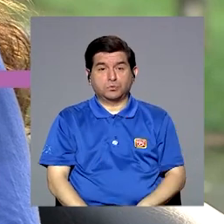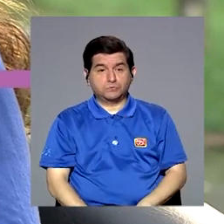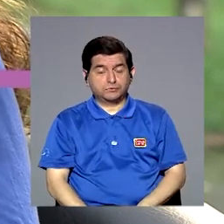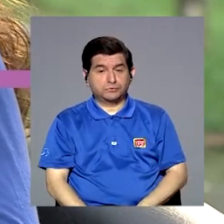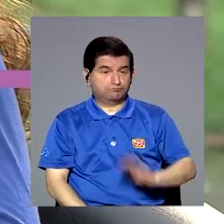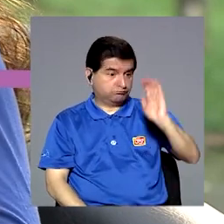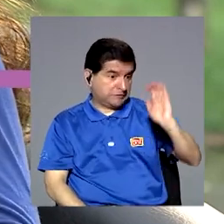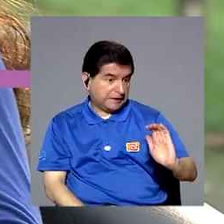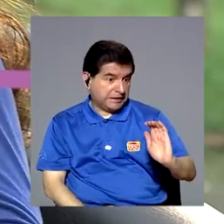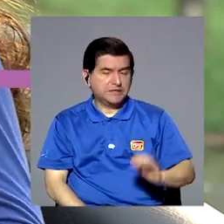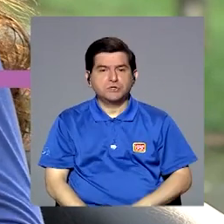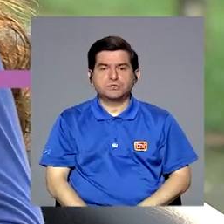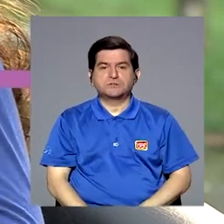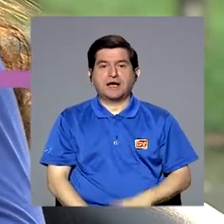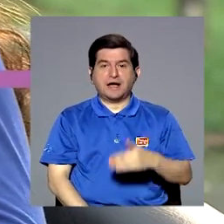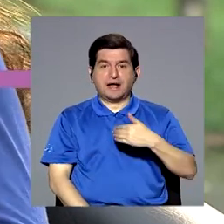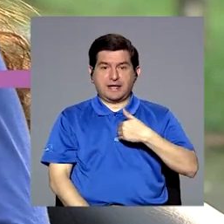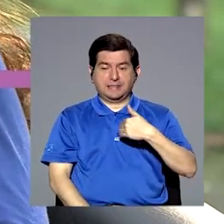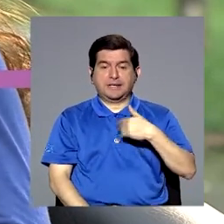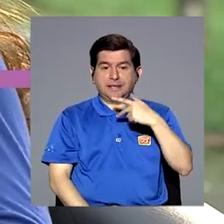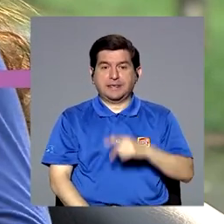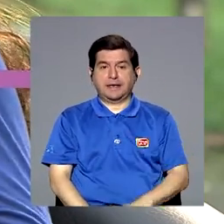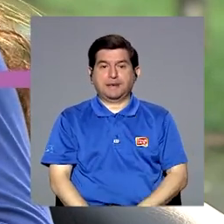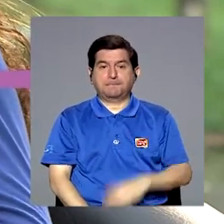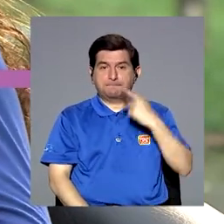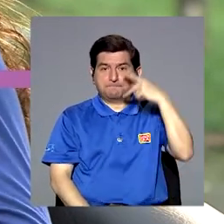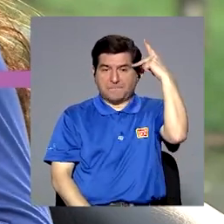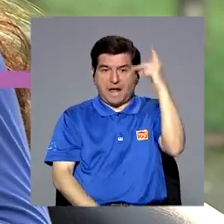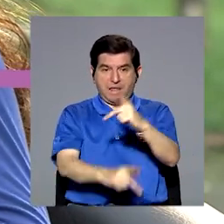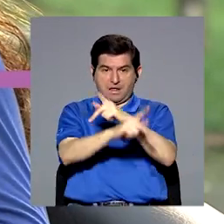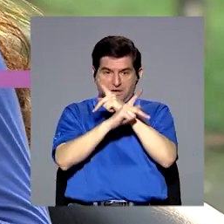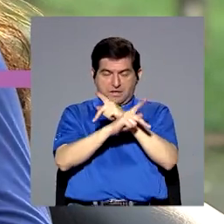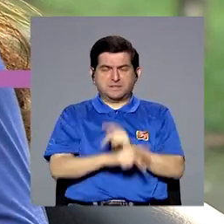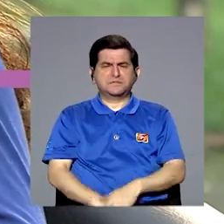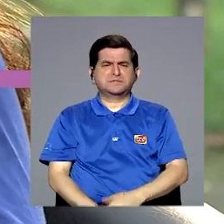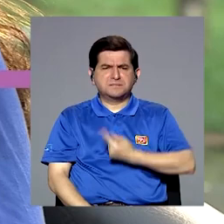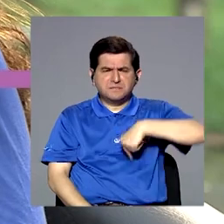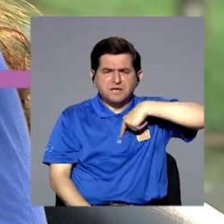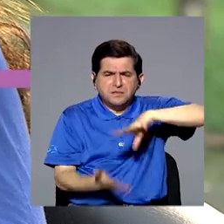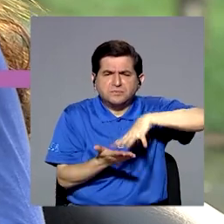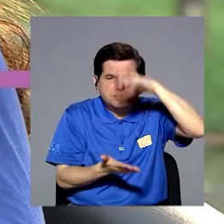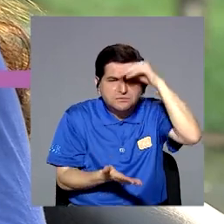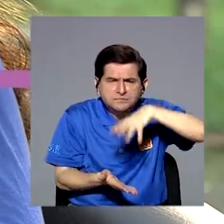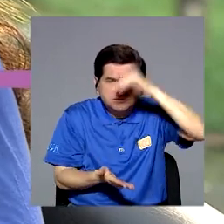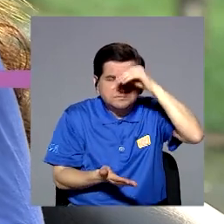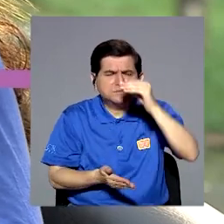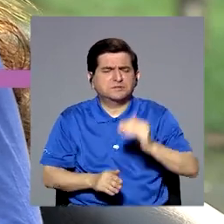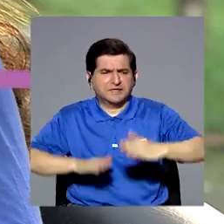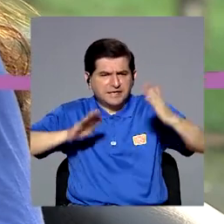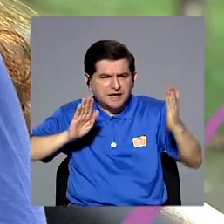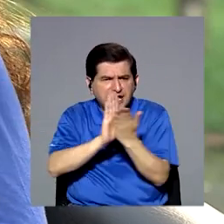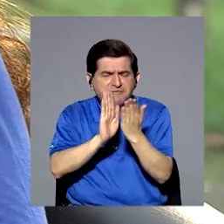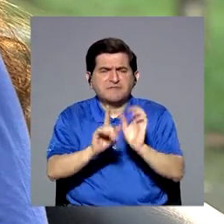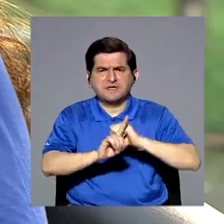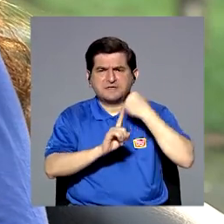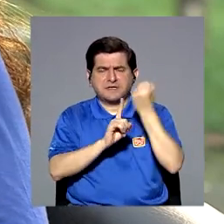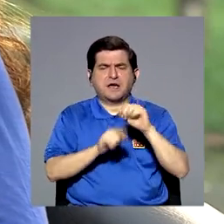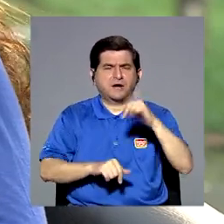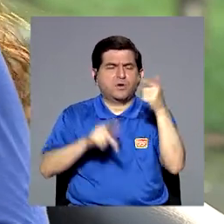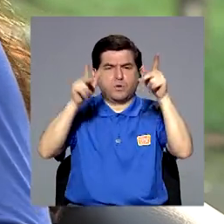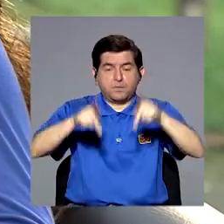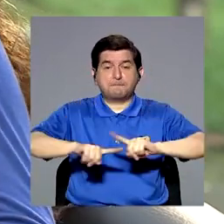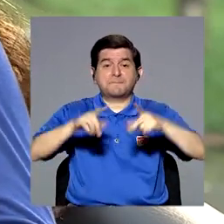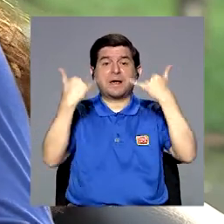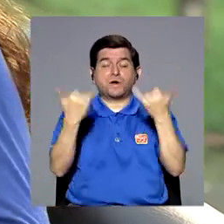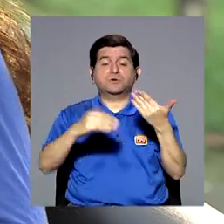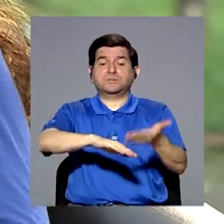pequeños estamos bajo la tutela de nuestros padres y vamos aprendiendo cómo lidiar o socializar con otras personas,